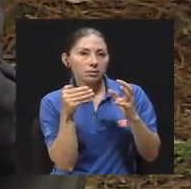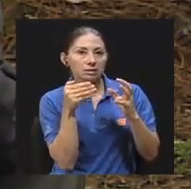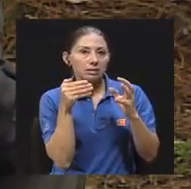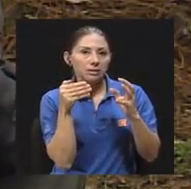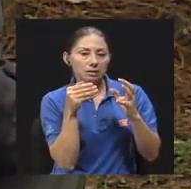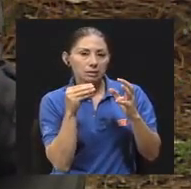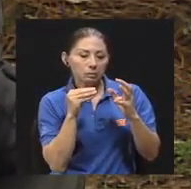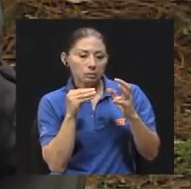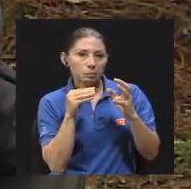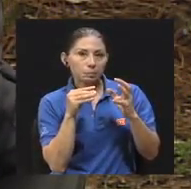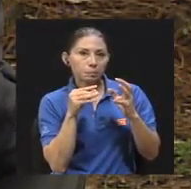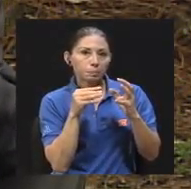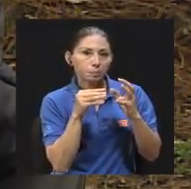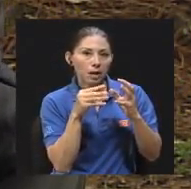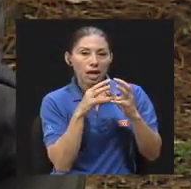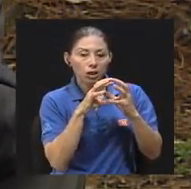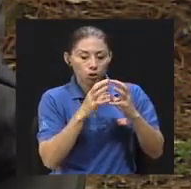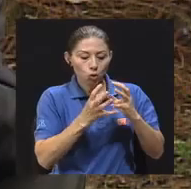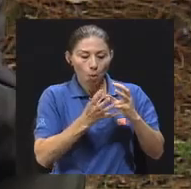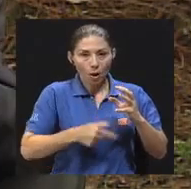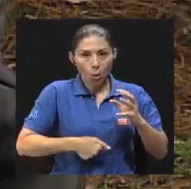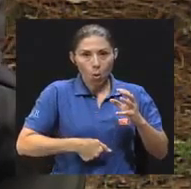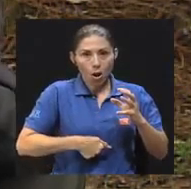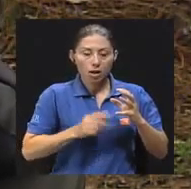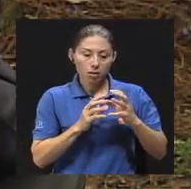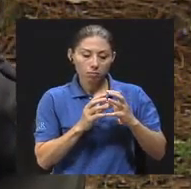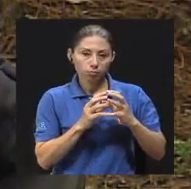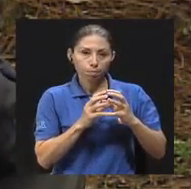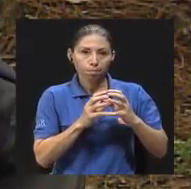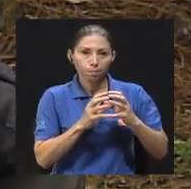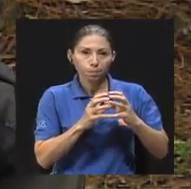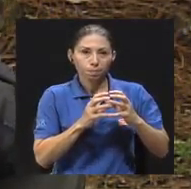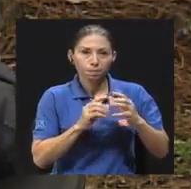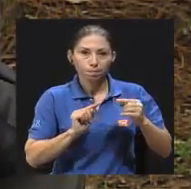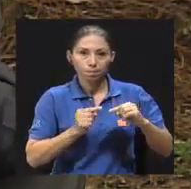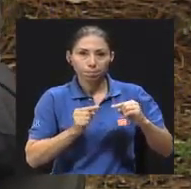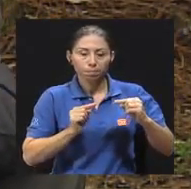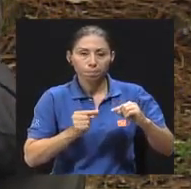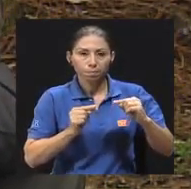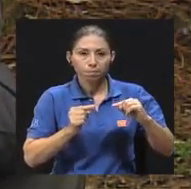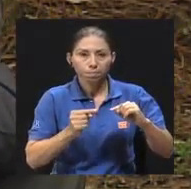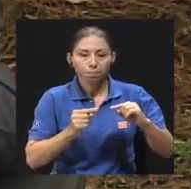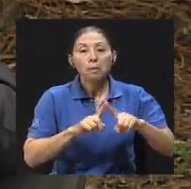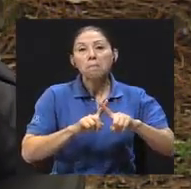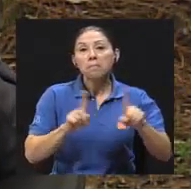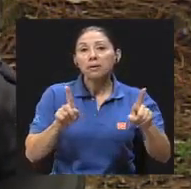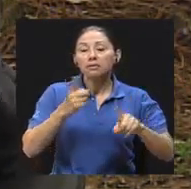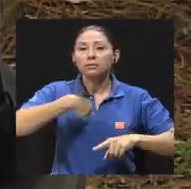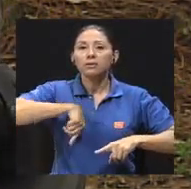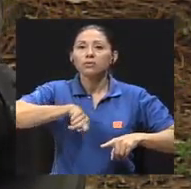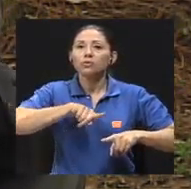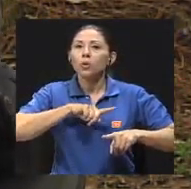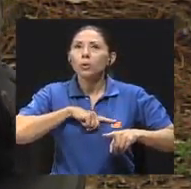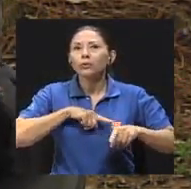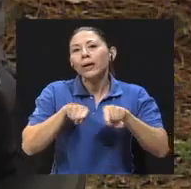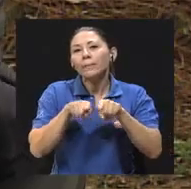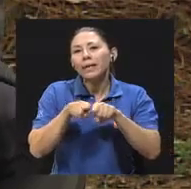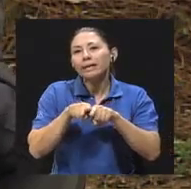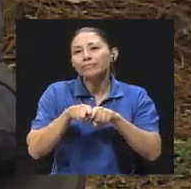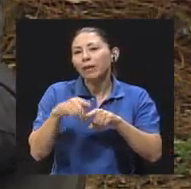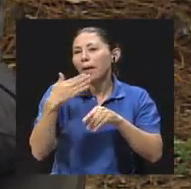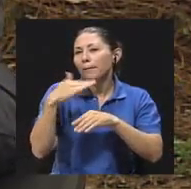estómago y comienza con procesos inflamatorios severos. Pero si agregamos, como lo dije anteriormente,